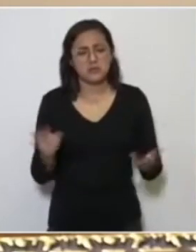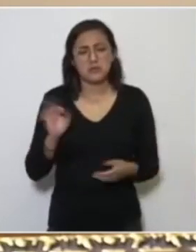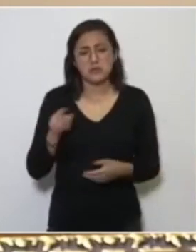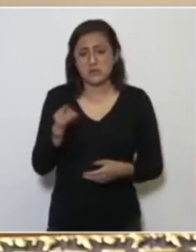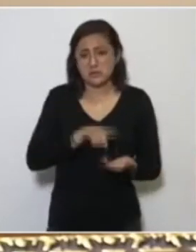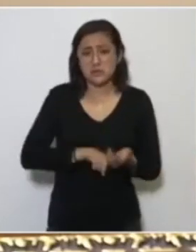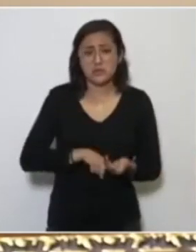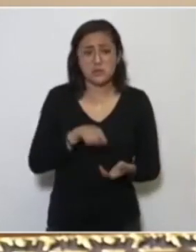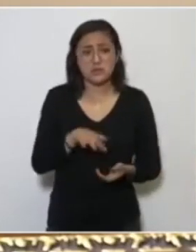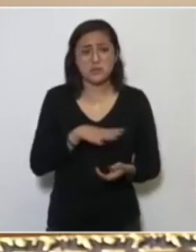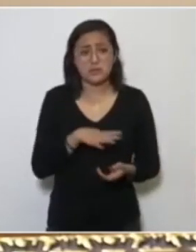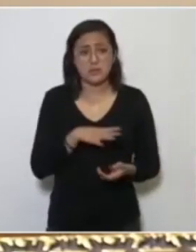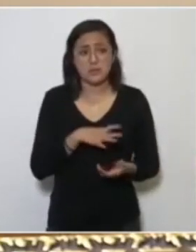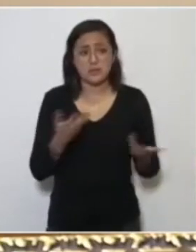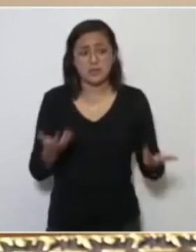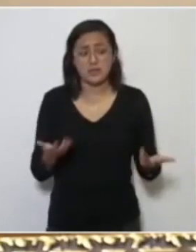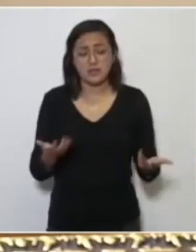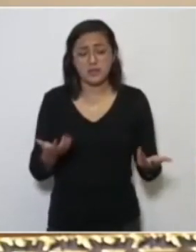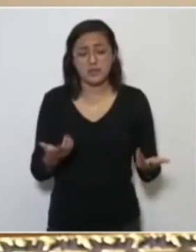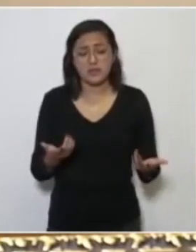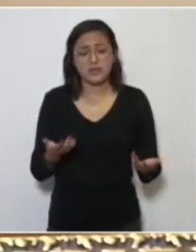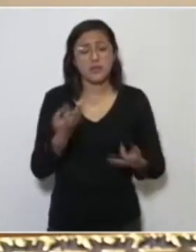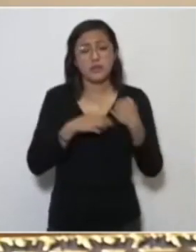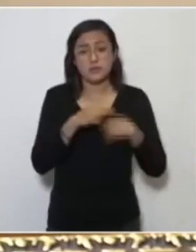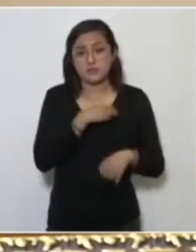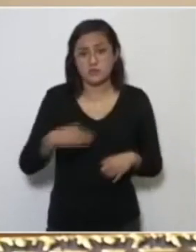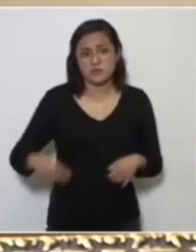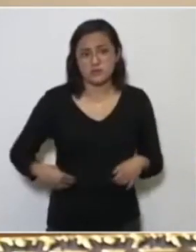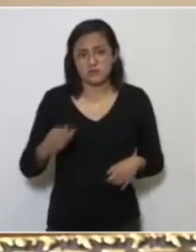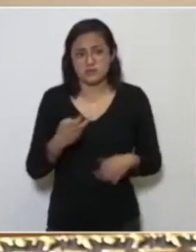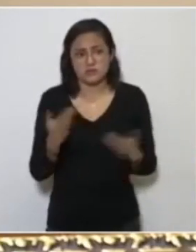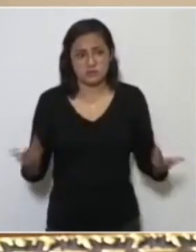las vías en las calles en todos los municipios.